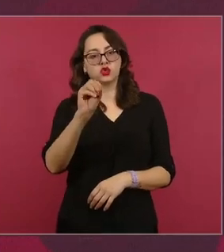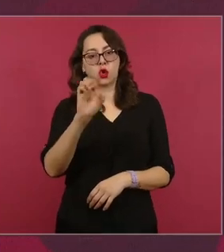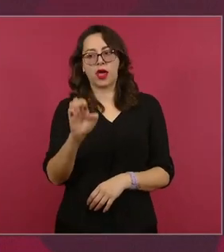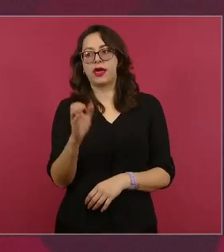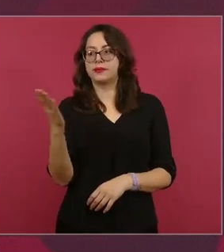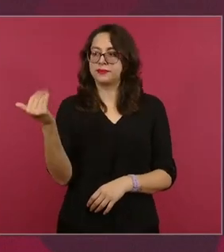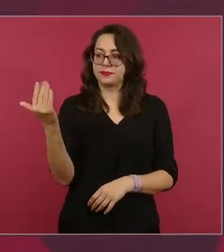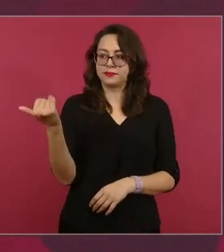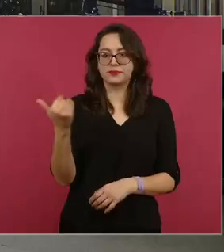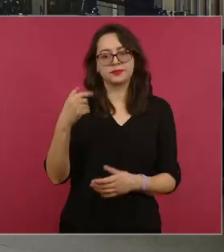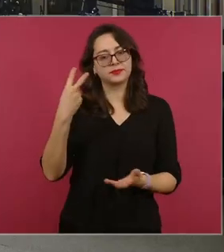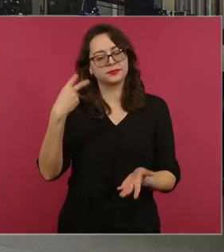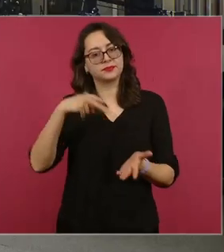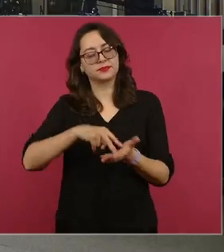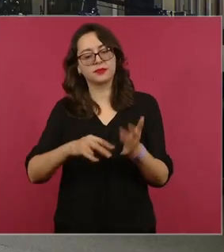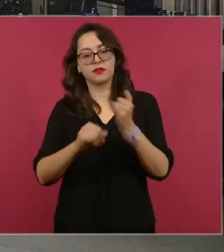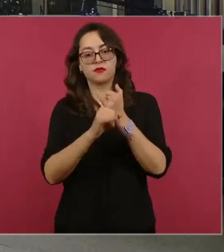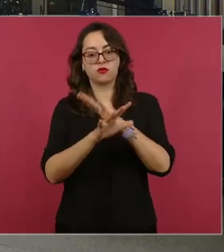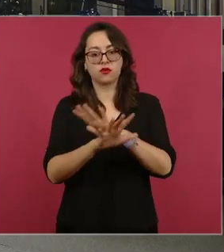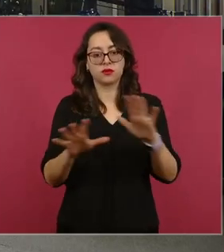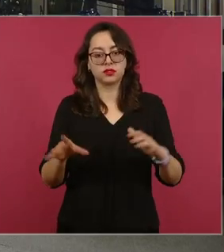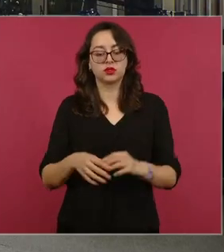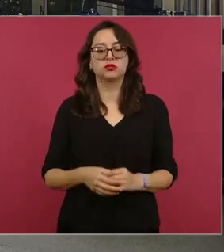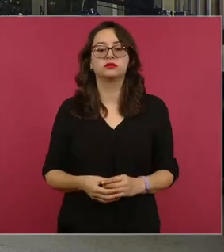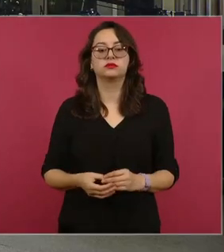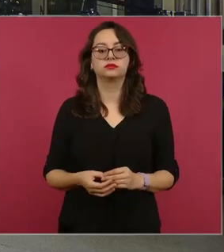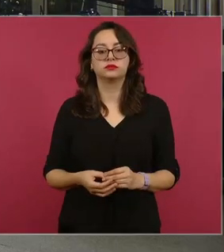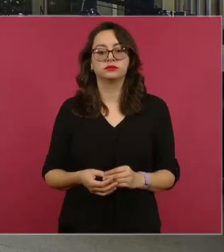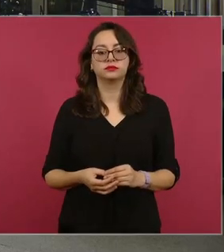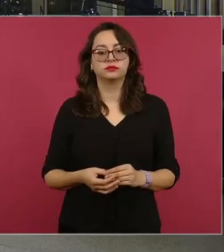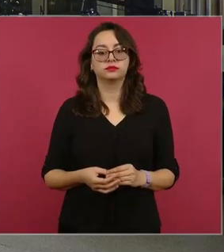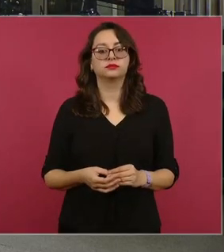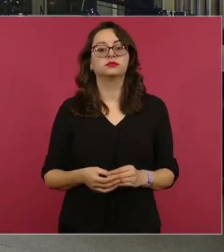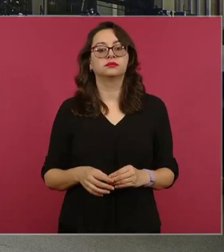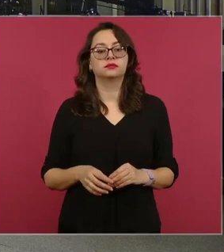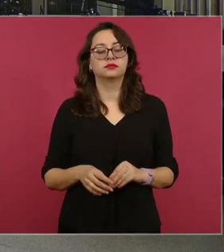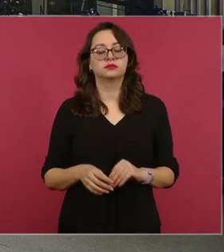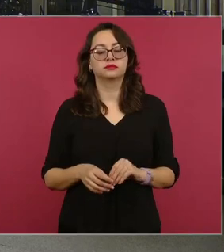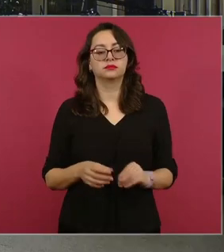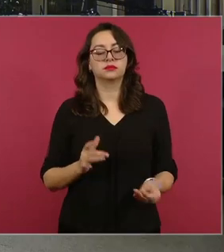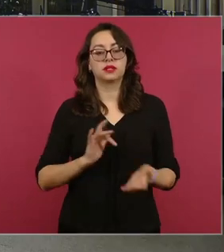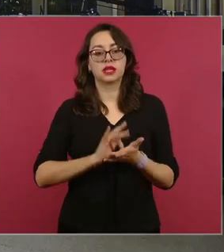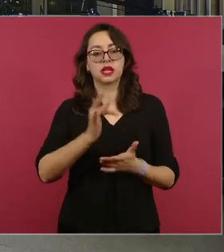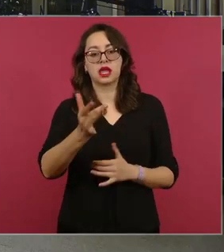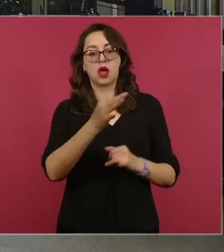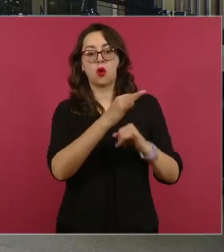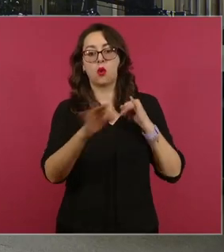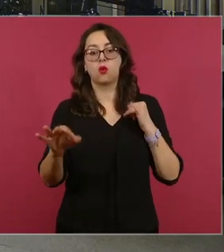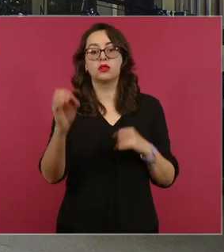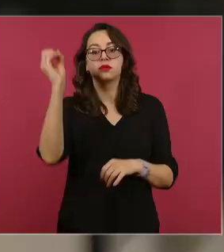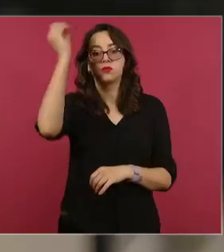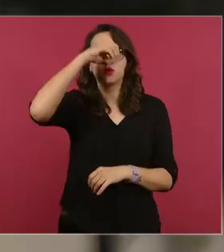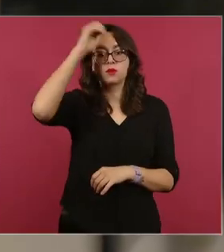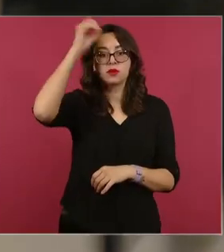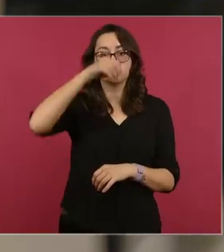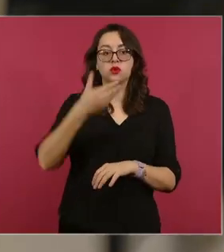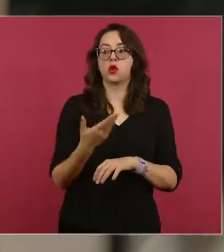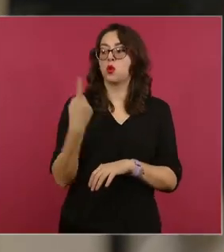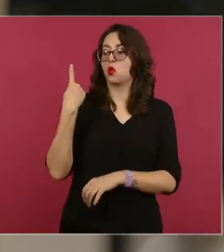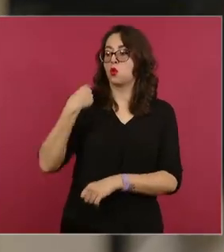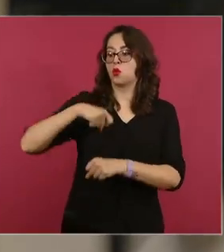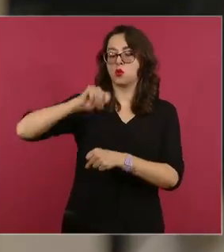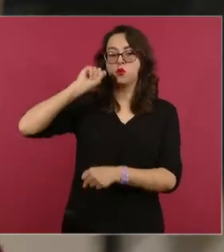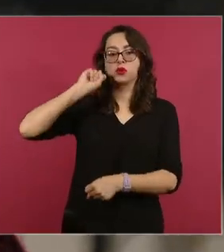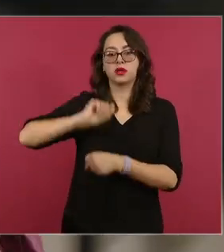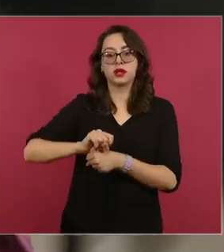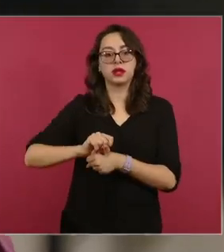esta denuncia que estás haciendo, si te parece. Gracias. Y un comentario final. La semana pasada estuvo aquí el director